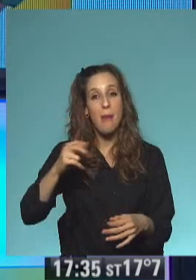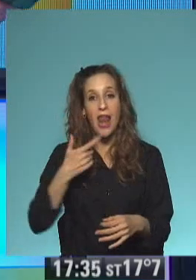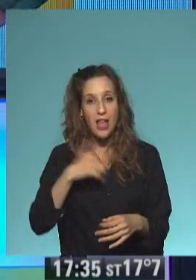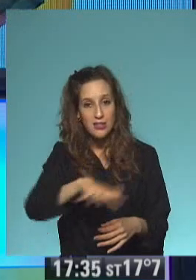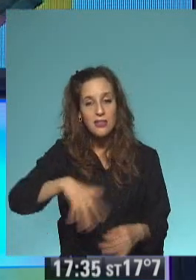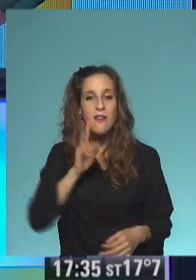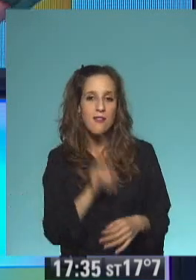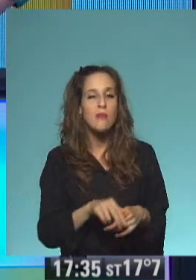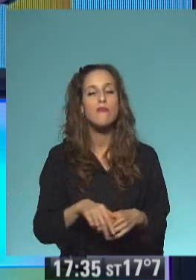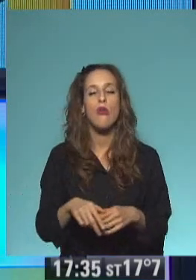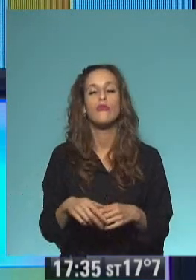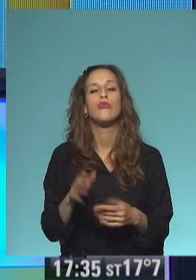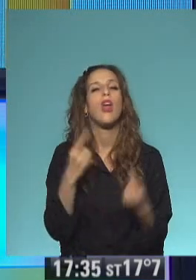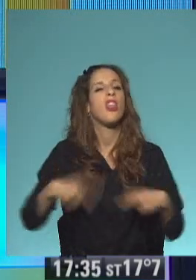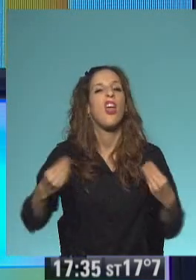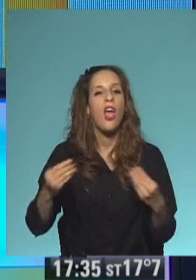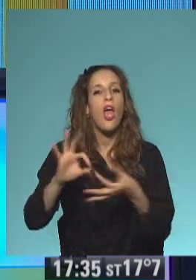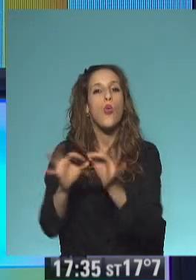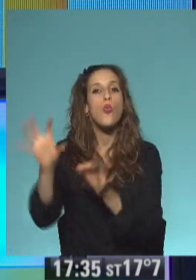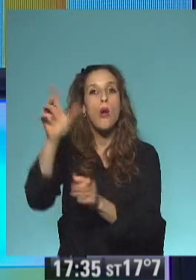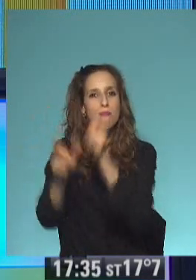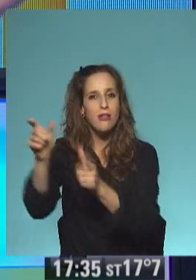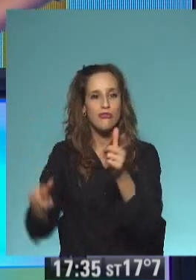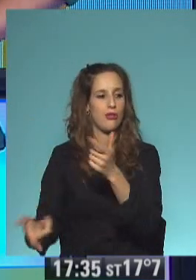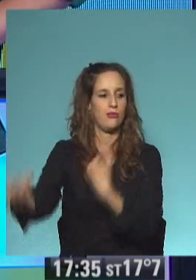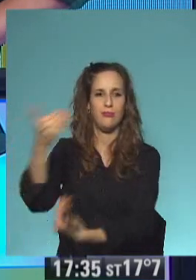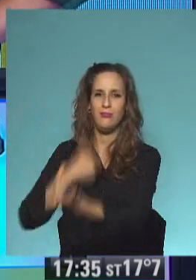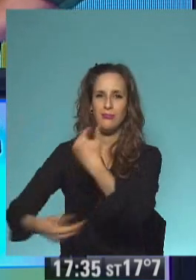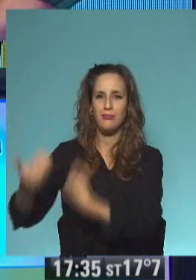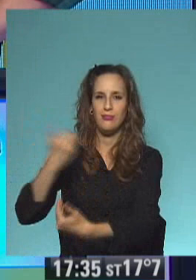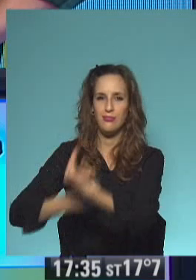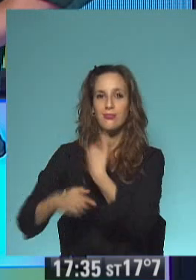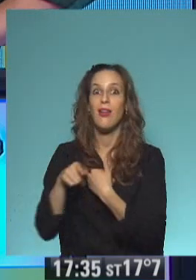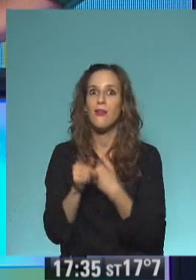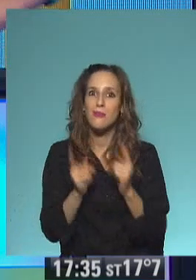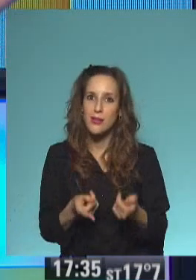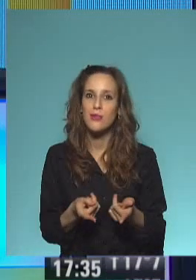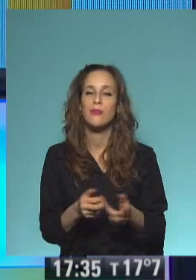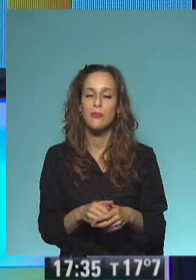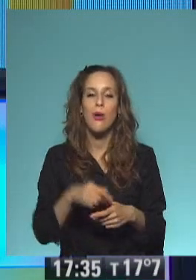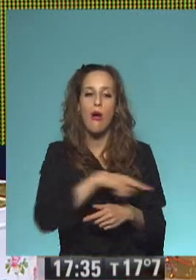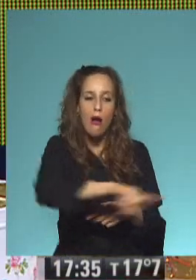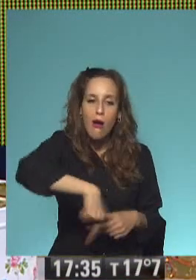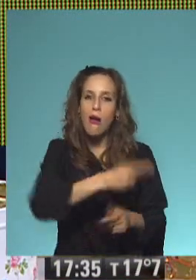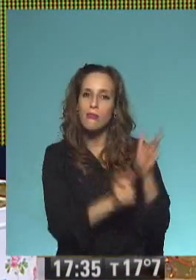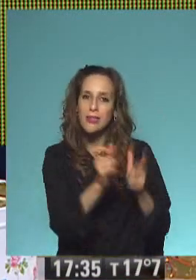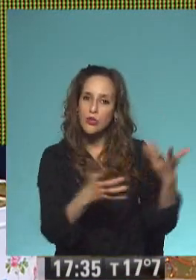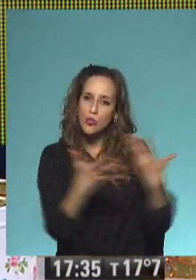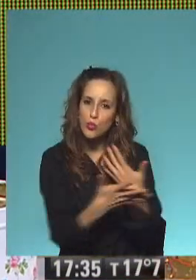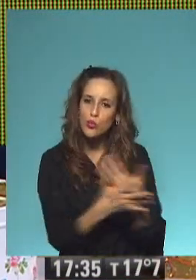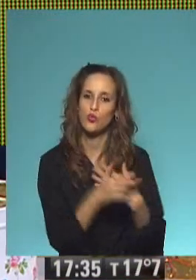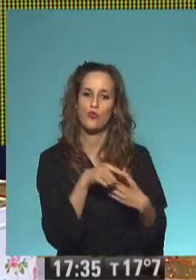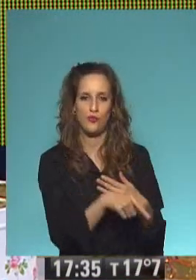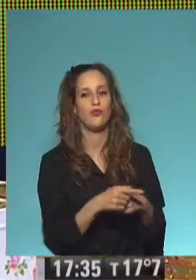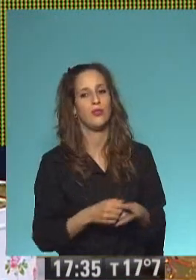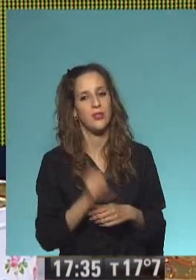de Europa y cómo eso afectó de alguna manera que los llamanas pudieran seguir viviendo como lo estaban haciendo. Exacto, que les afectó a todos los